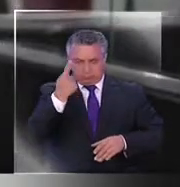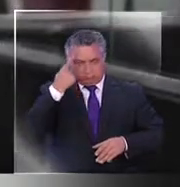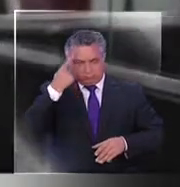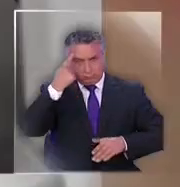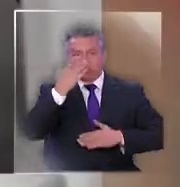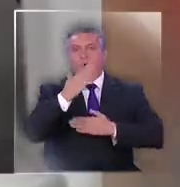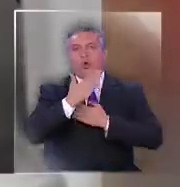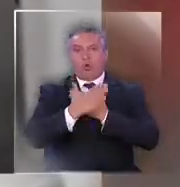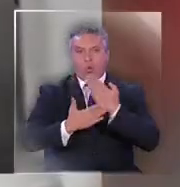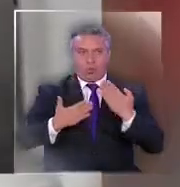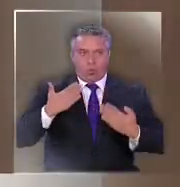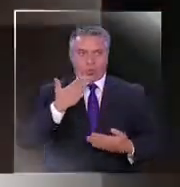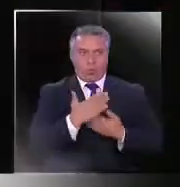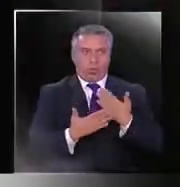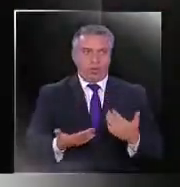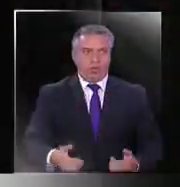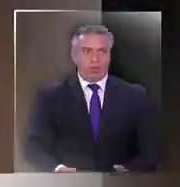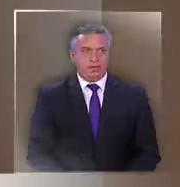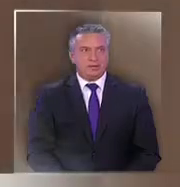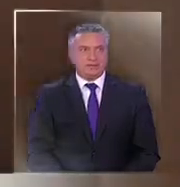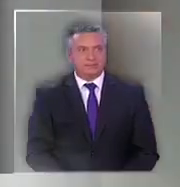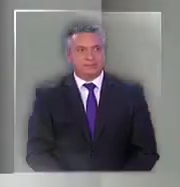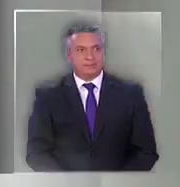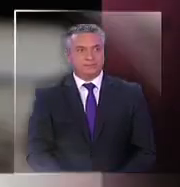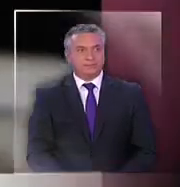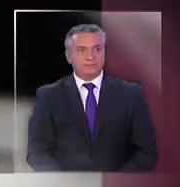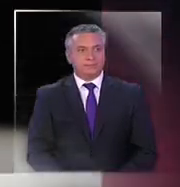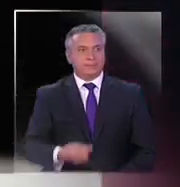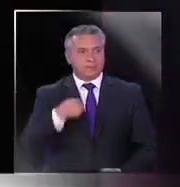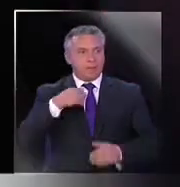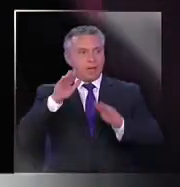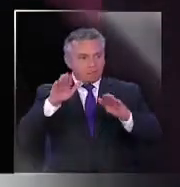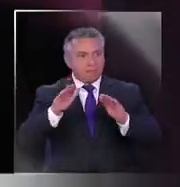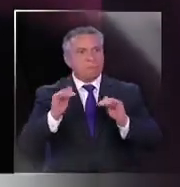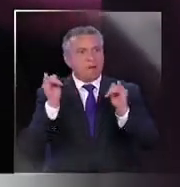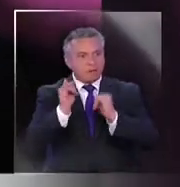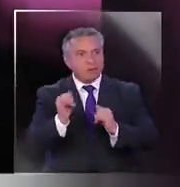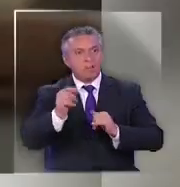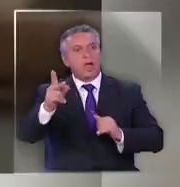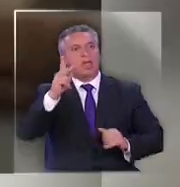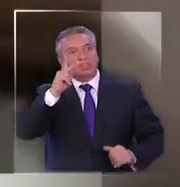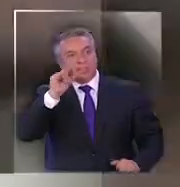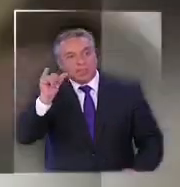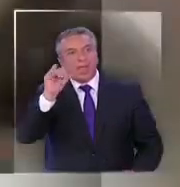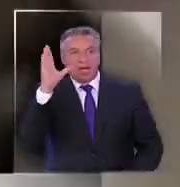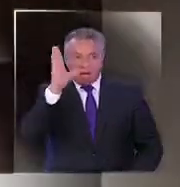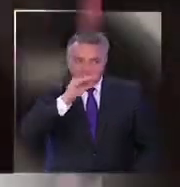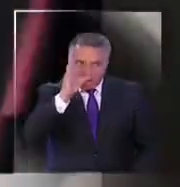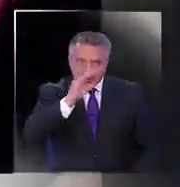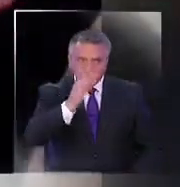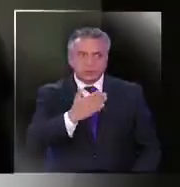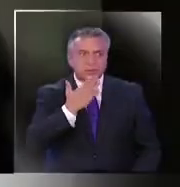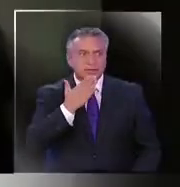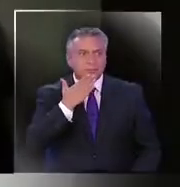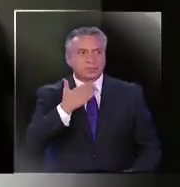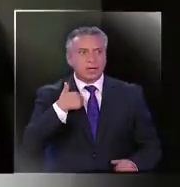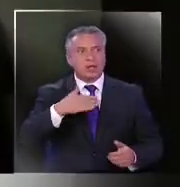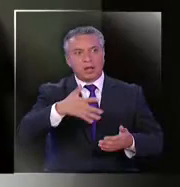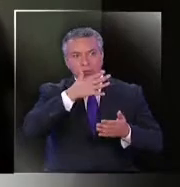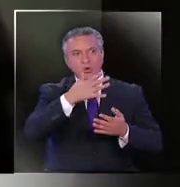same thing day in and day out. I eat the same way day in and day out. I